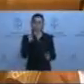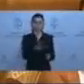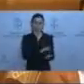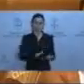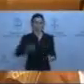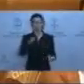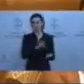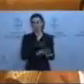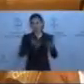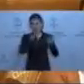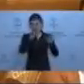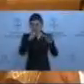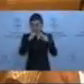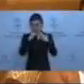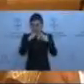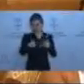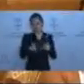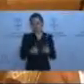Durante